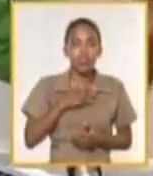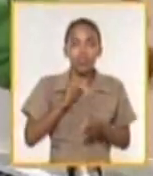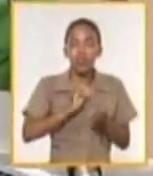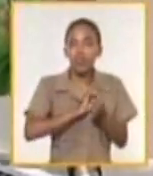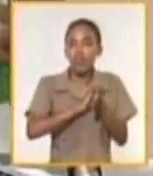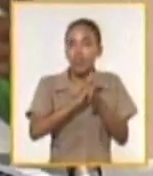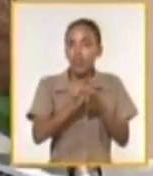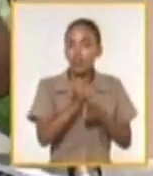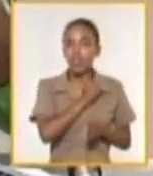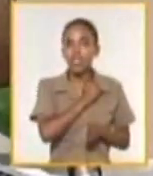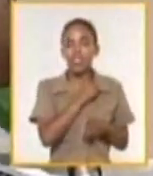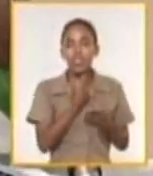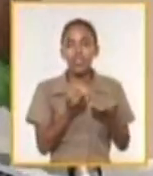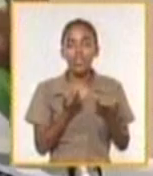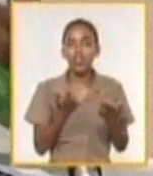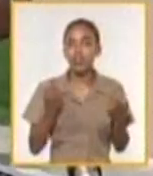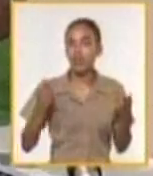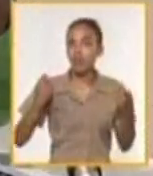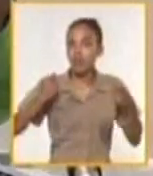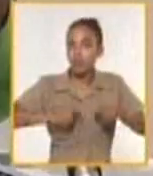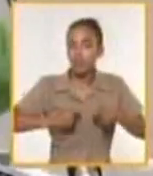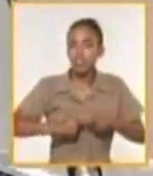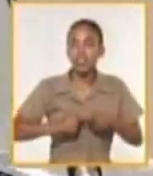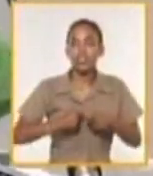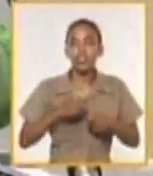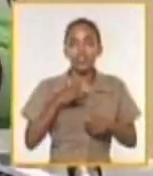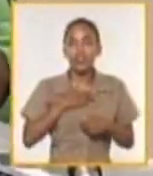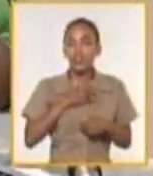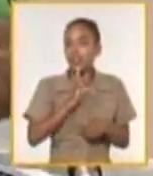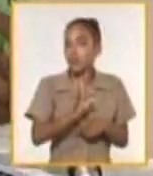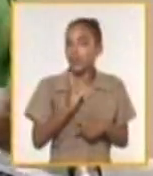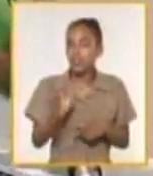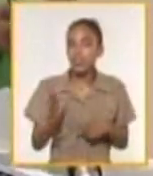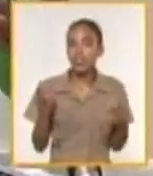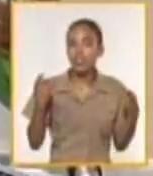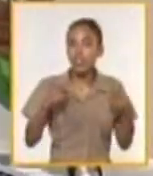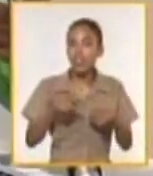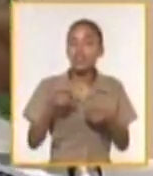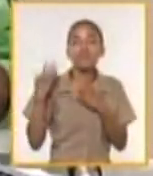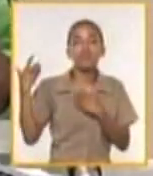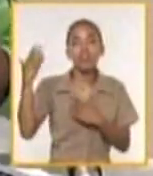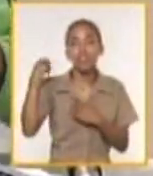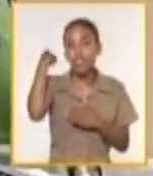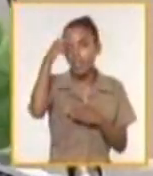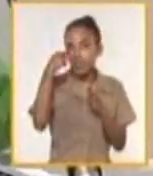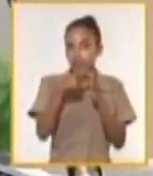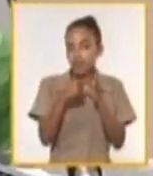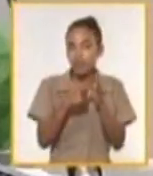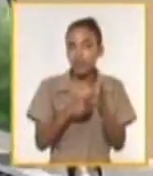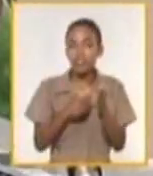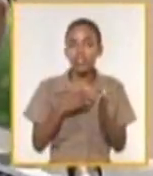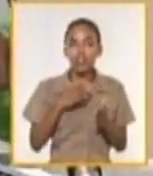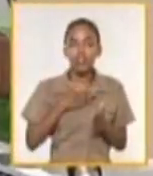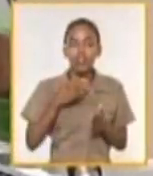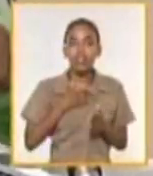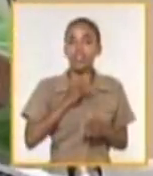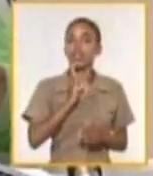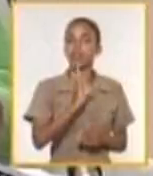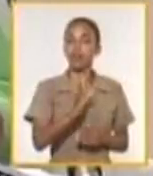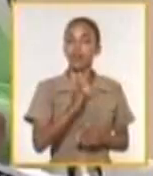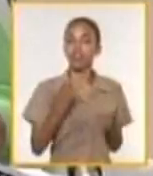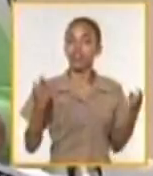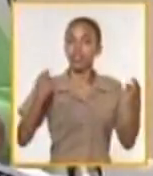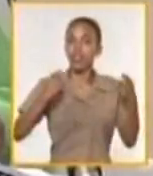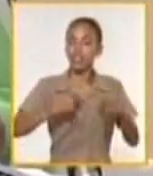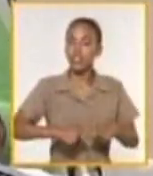de justicia, el apego al derecho. Jar es un hombre de derecho. Jar, su batalla es jurídica desde el